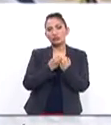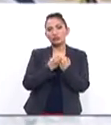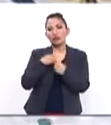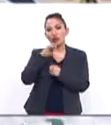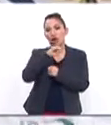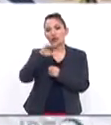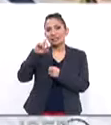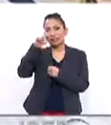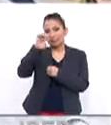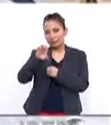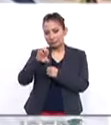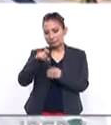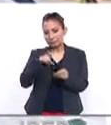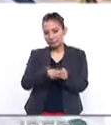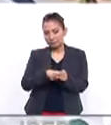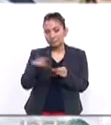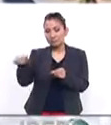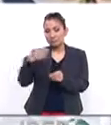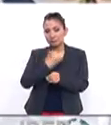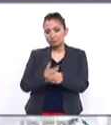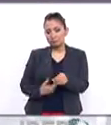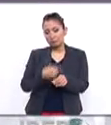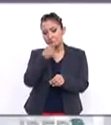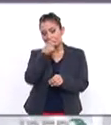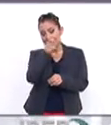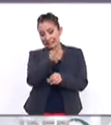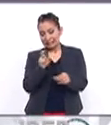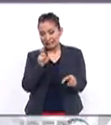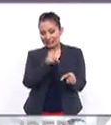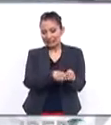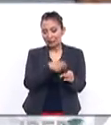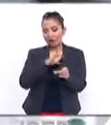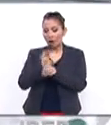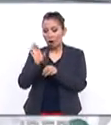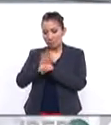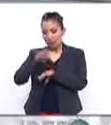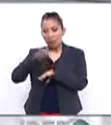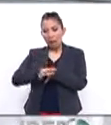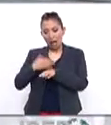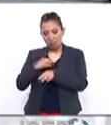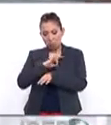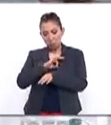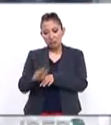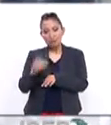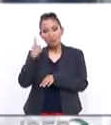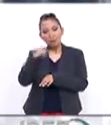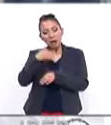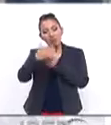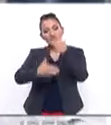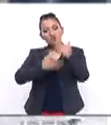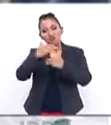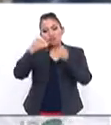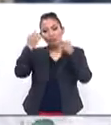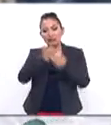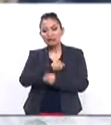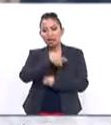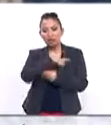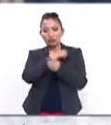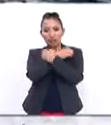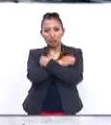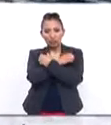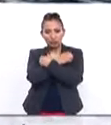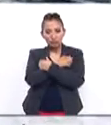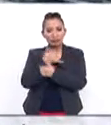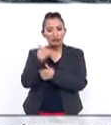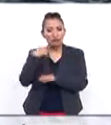Desarrollo Económicos, la OCDE. El mandatario aseguró que con esta inclusión Colombia tendrá grandes posibilidades para avanzar en materia de salud,